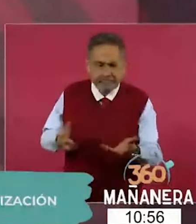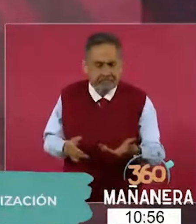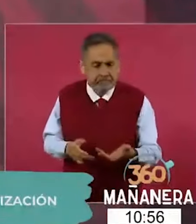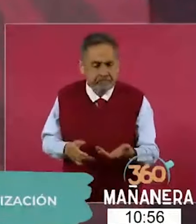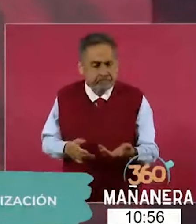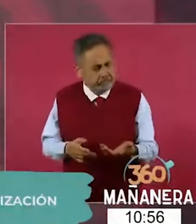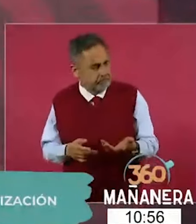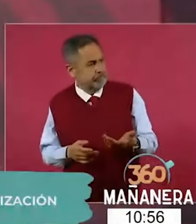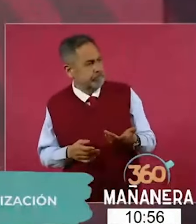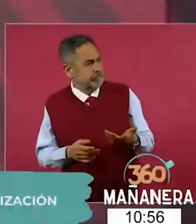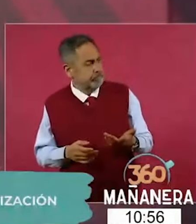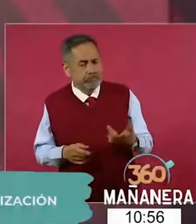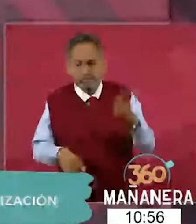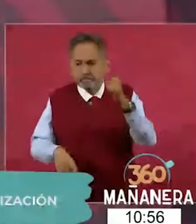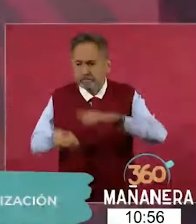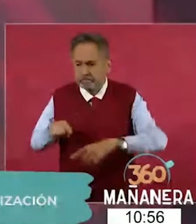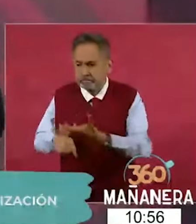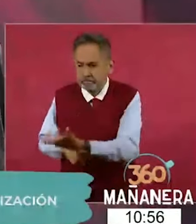a privatizar todo,